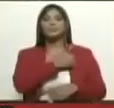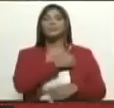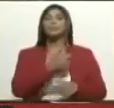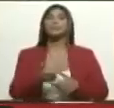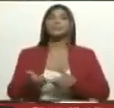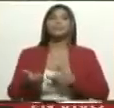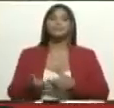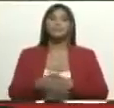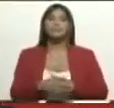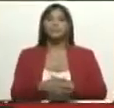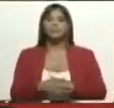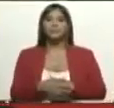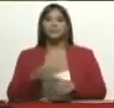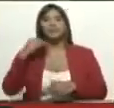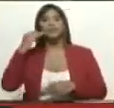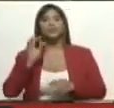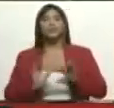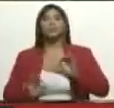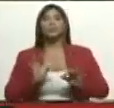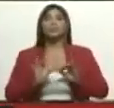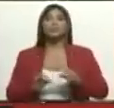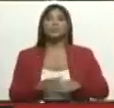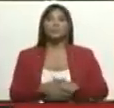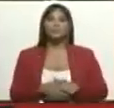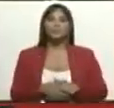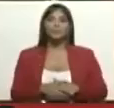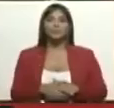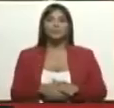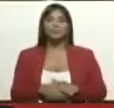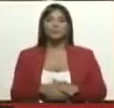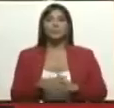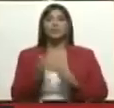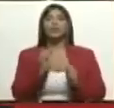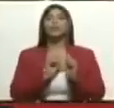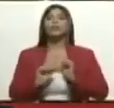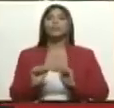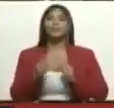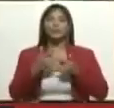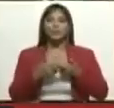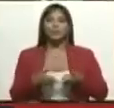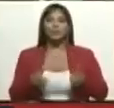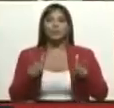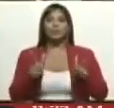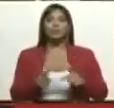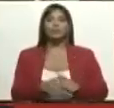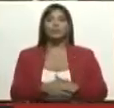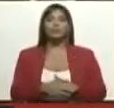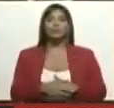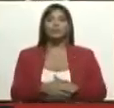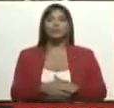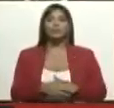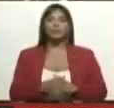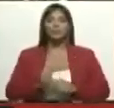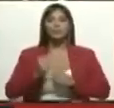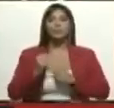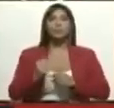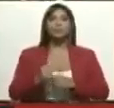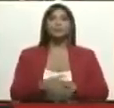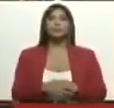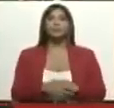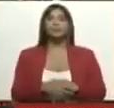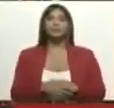armas, razón y justicia. Para defender la libertad con vigor,